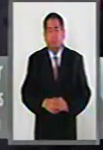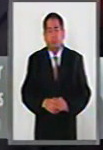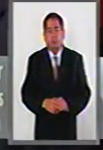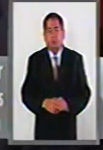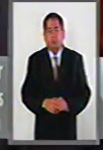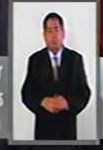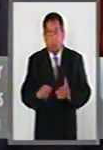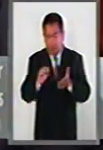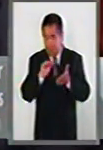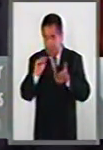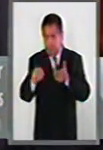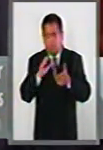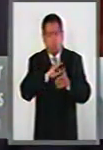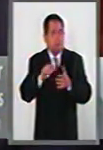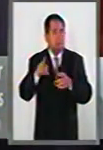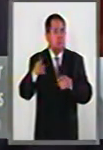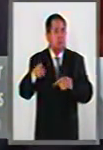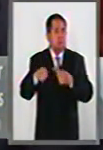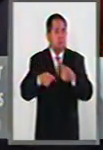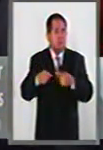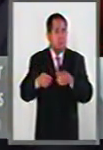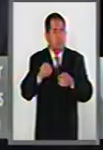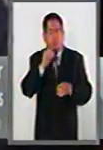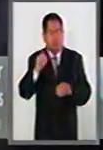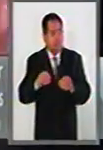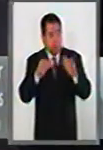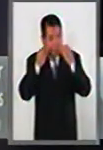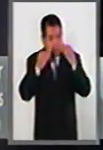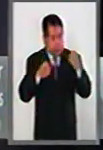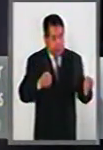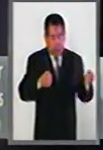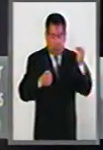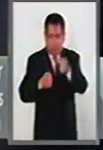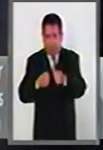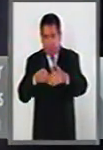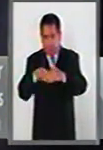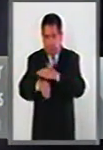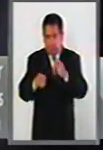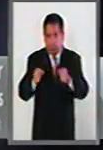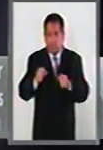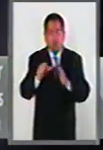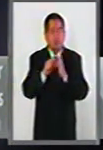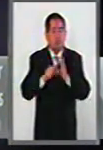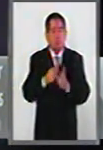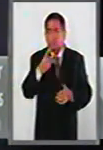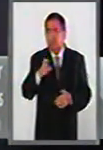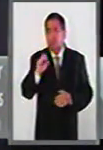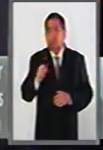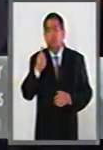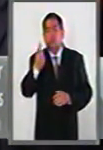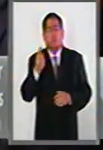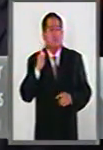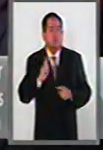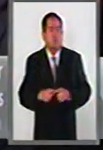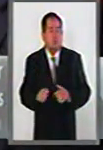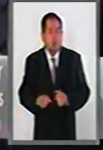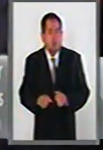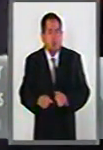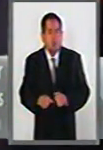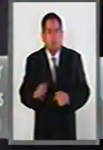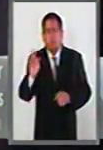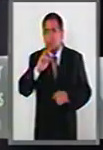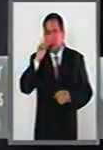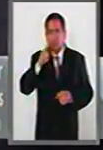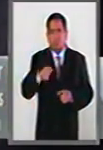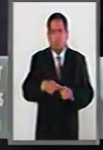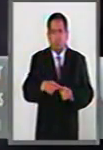Se contempla la comparecencia obligatoria de testigos, artículo 361. Imagínense un